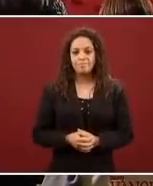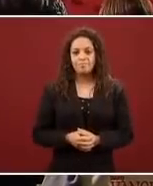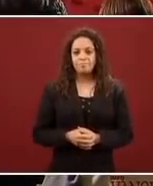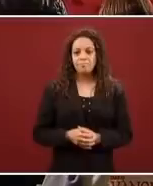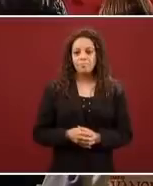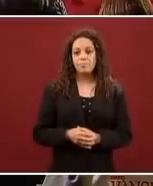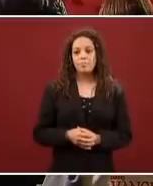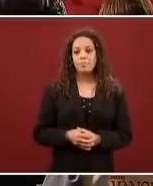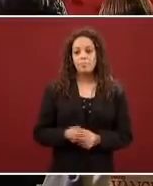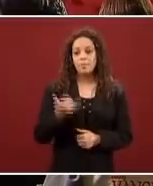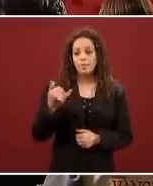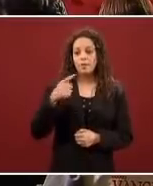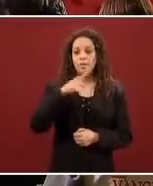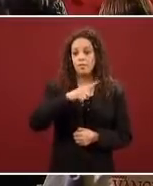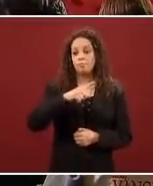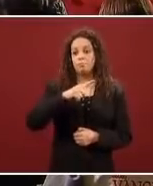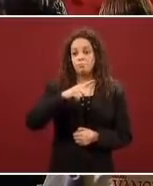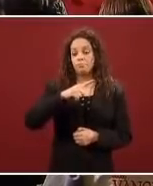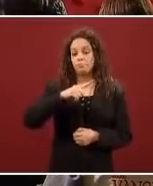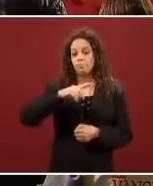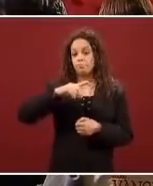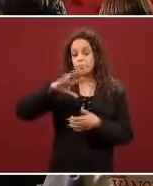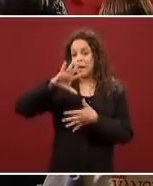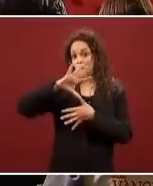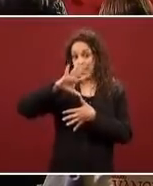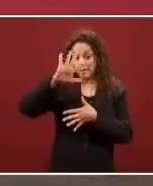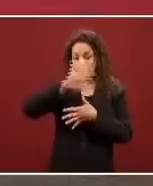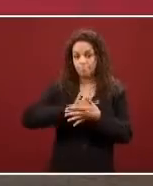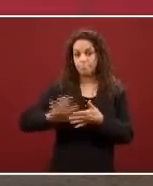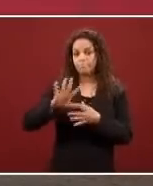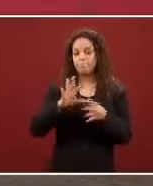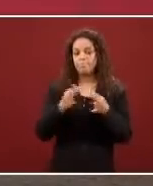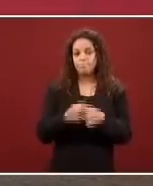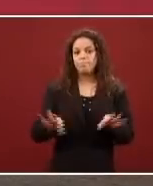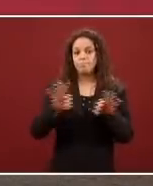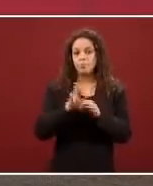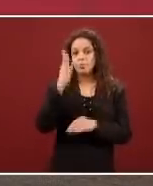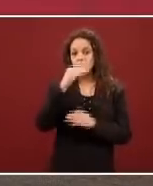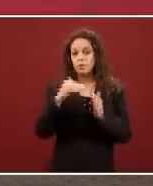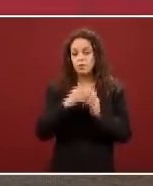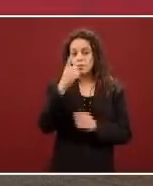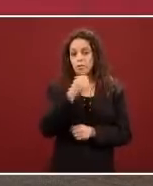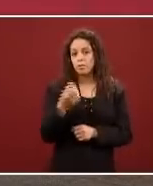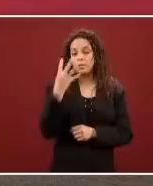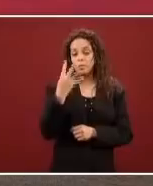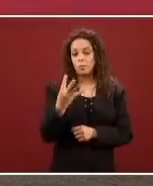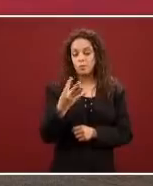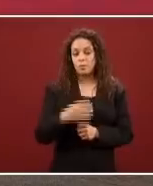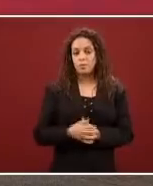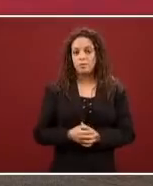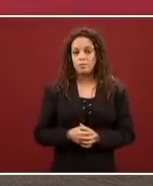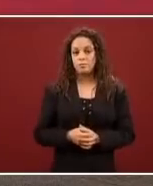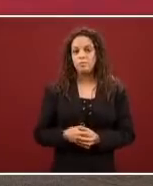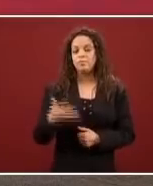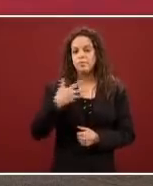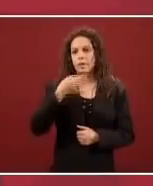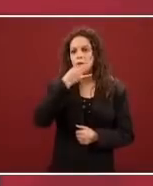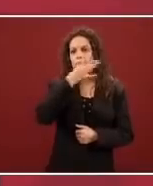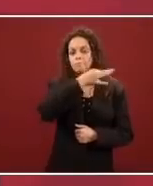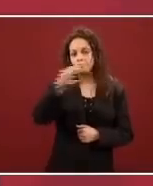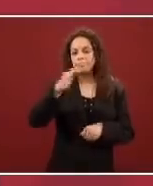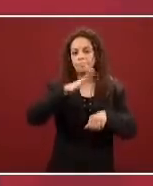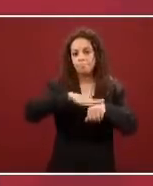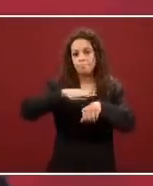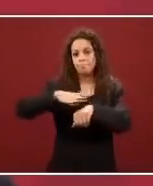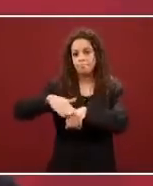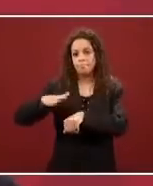empieza también a tener un incremento importante, son 4.104 casos los que se han notificado en las